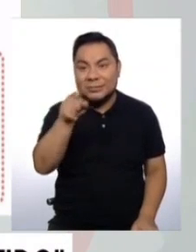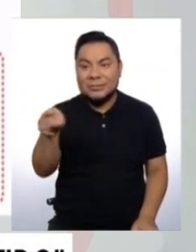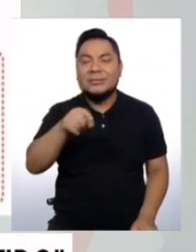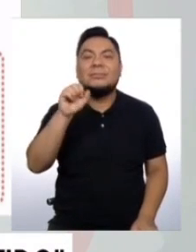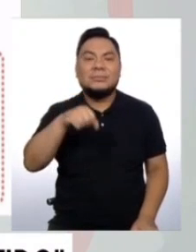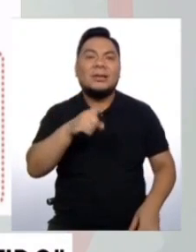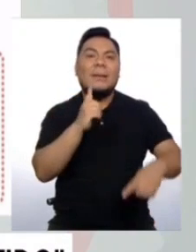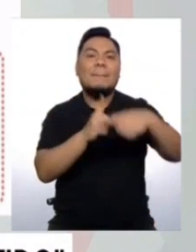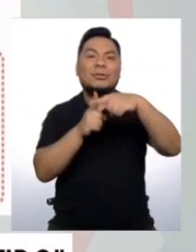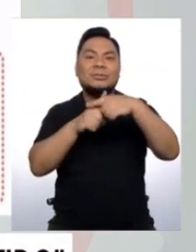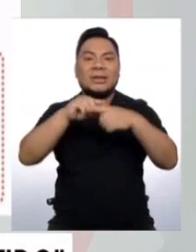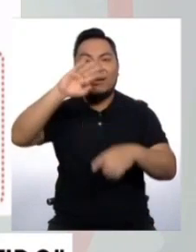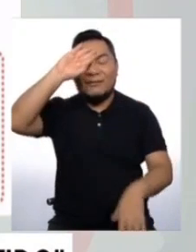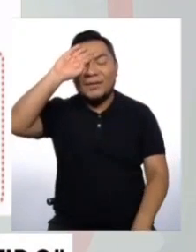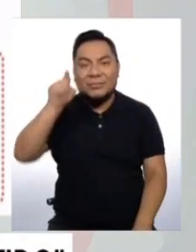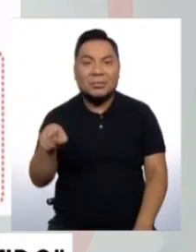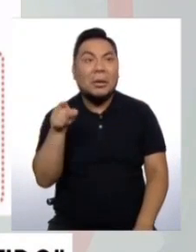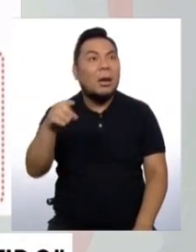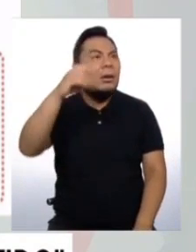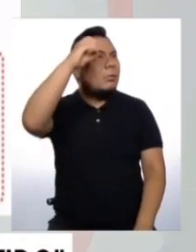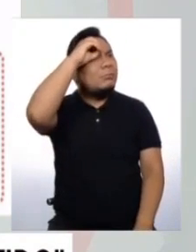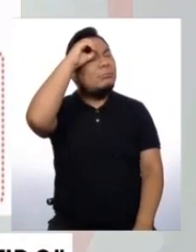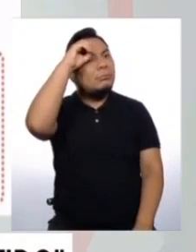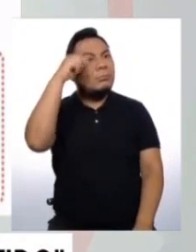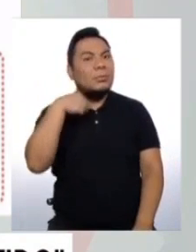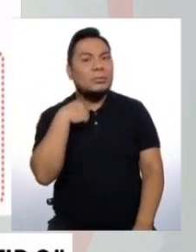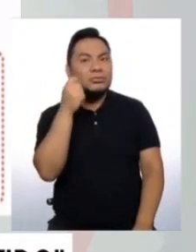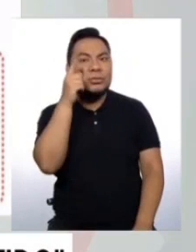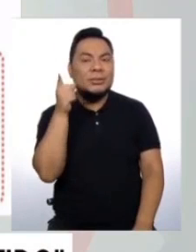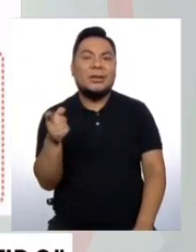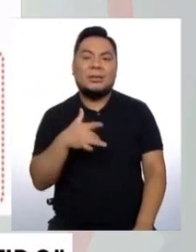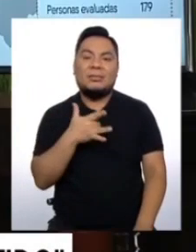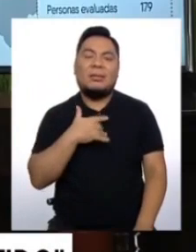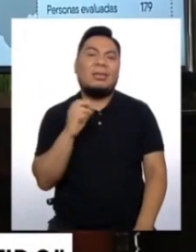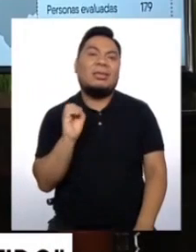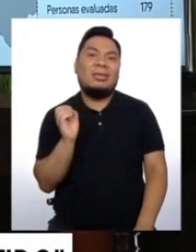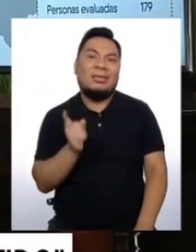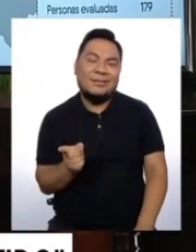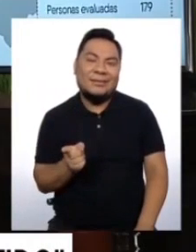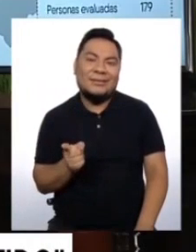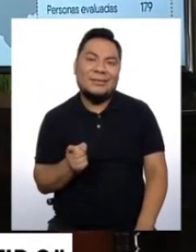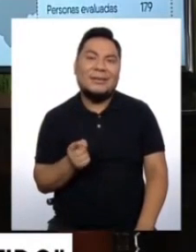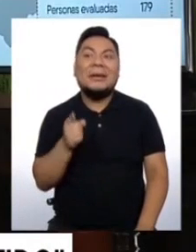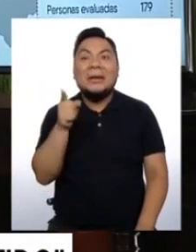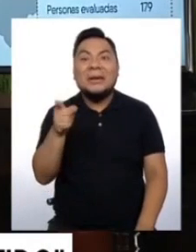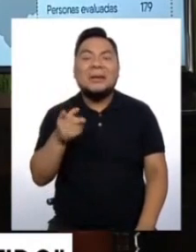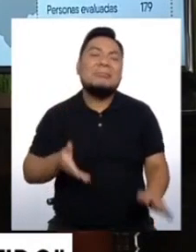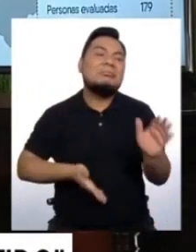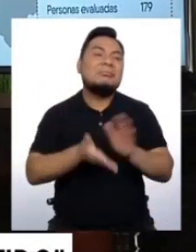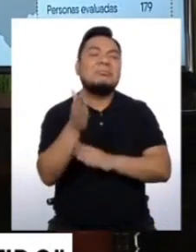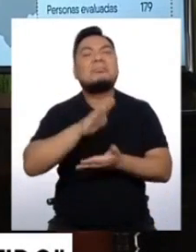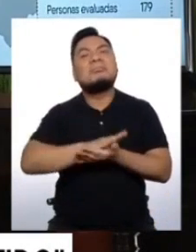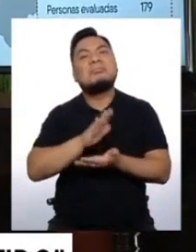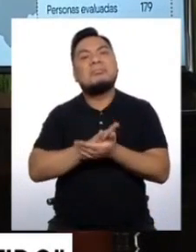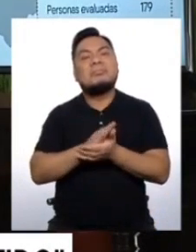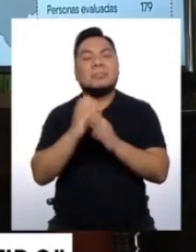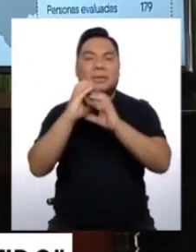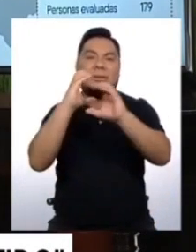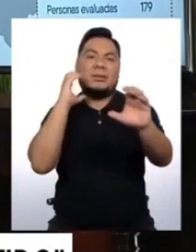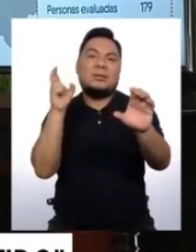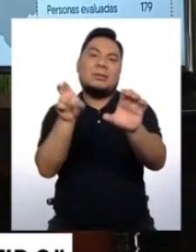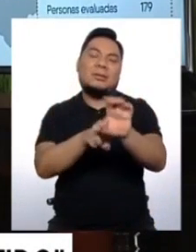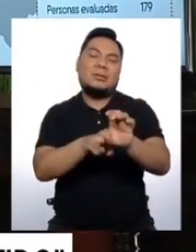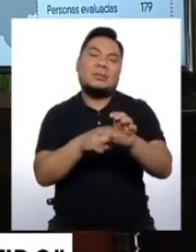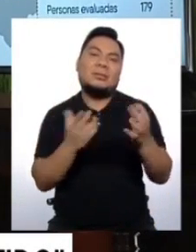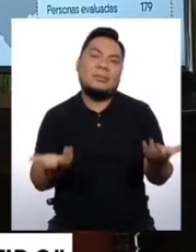eran positivos. No sabían, eran asintomáticos, pero estaban yendo tranquilos ellos a